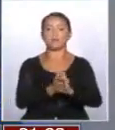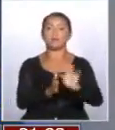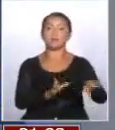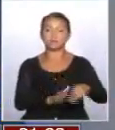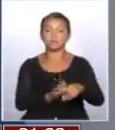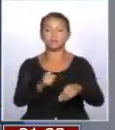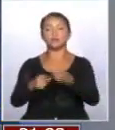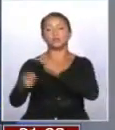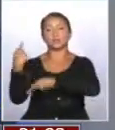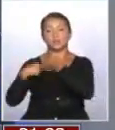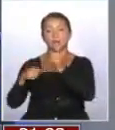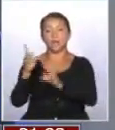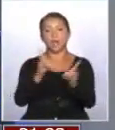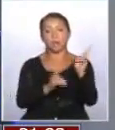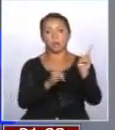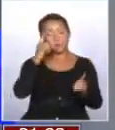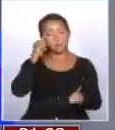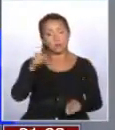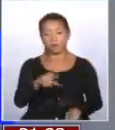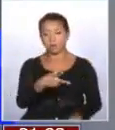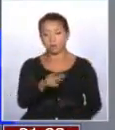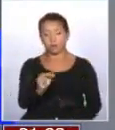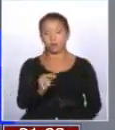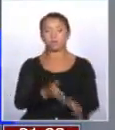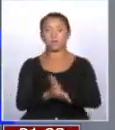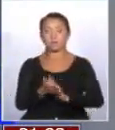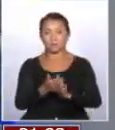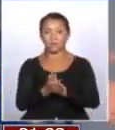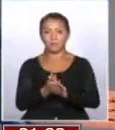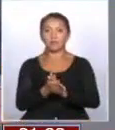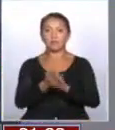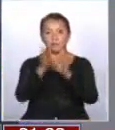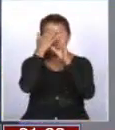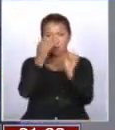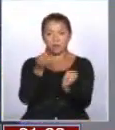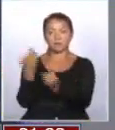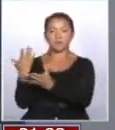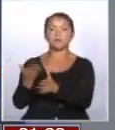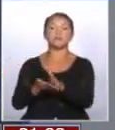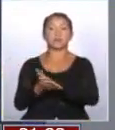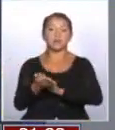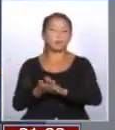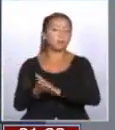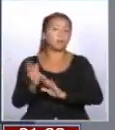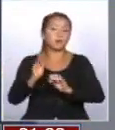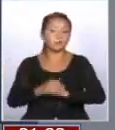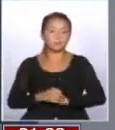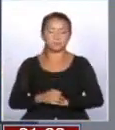en su momento tuvieron algún sentido y hoy no, son los que vamos a dejar atrás. Como por ejemplo, por ejemplo,